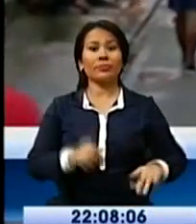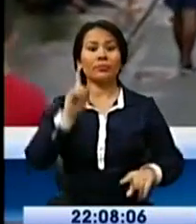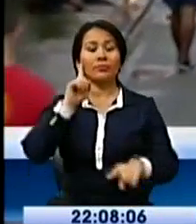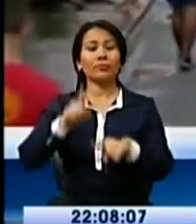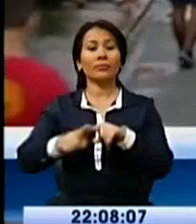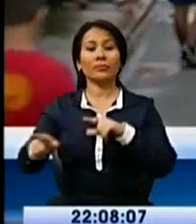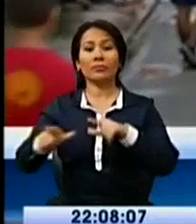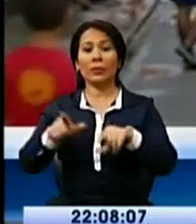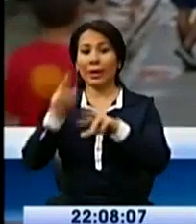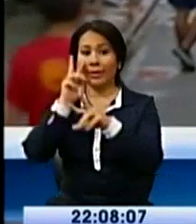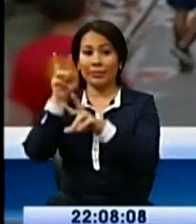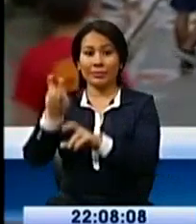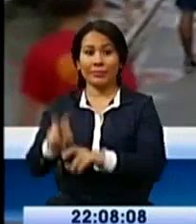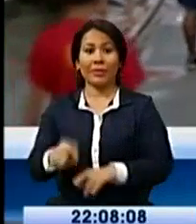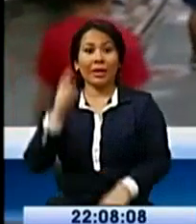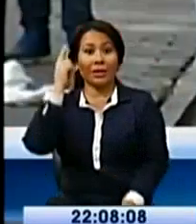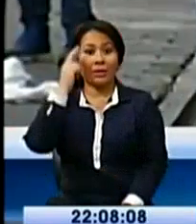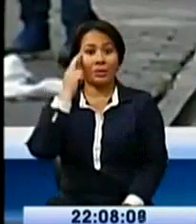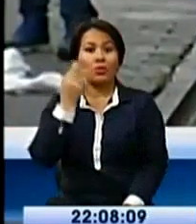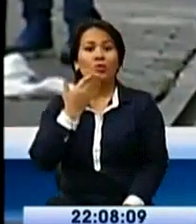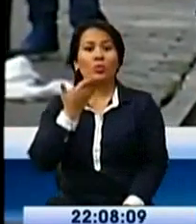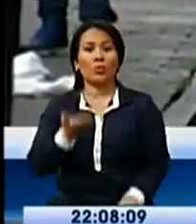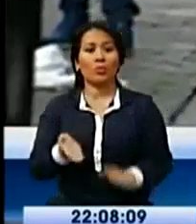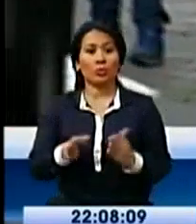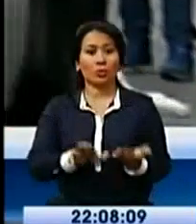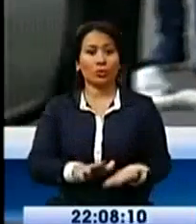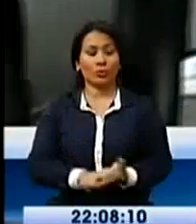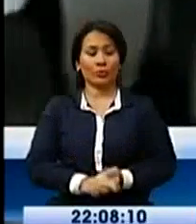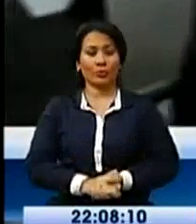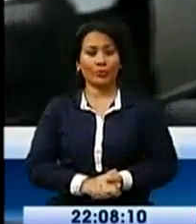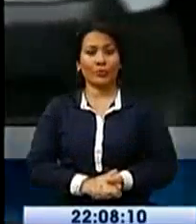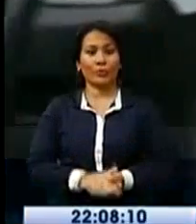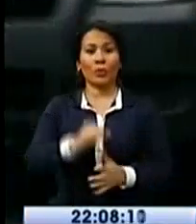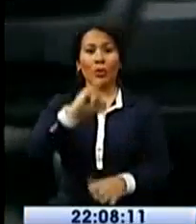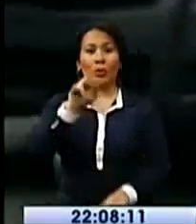para investigar las razones de su deceso, informó Julio César Saona.